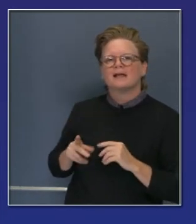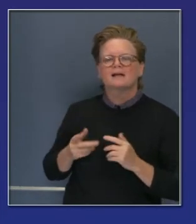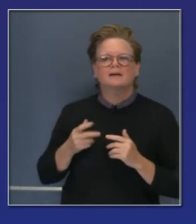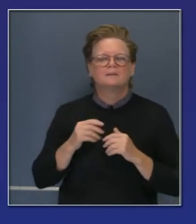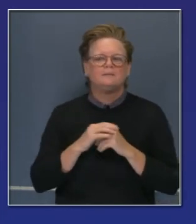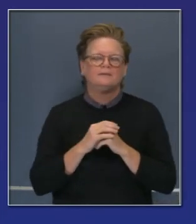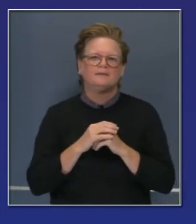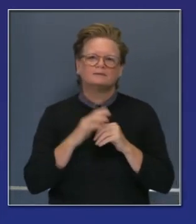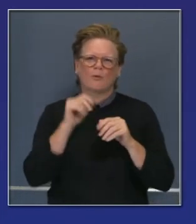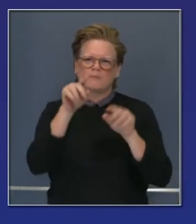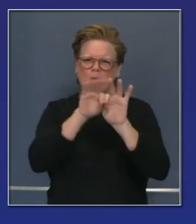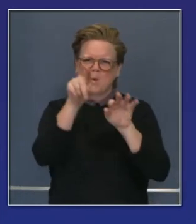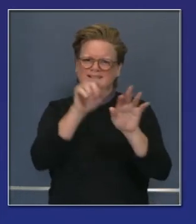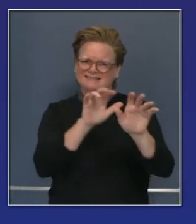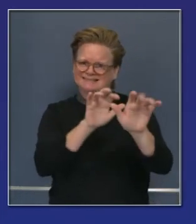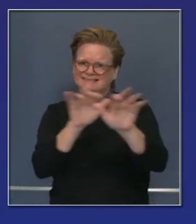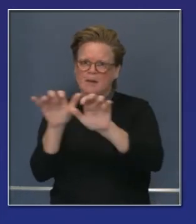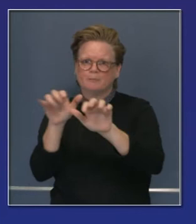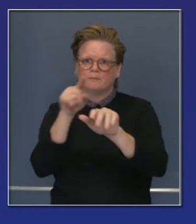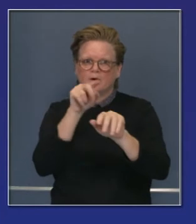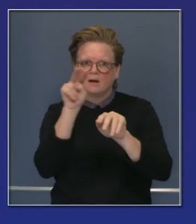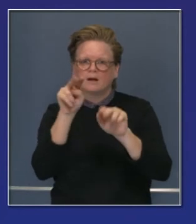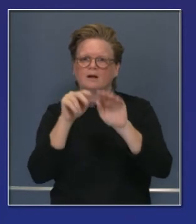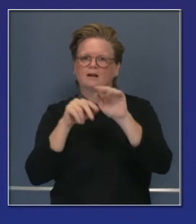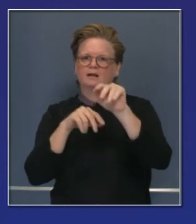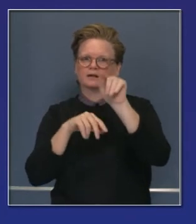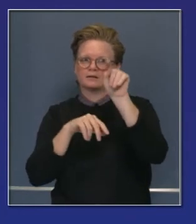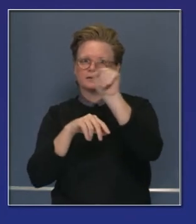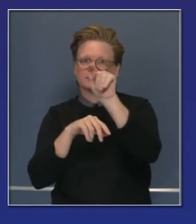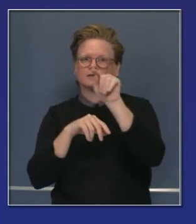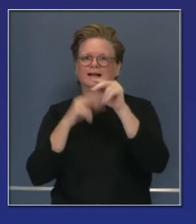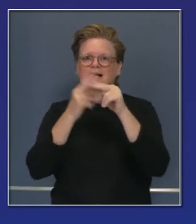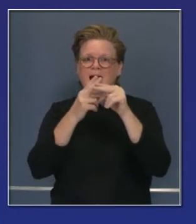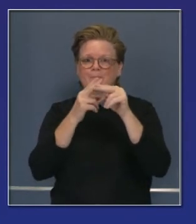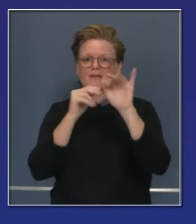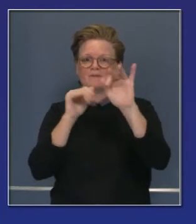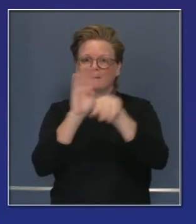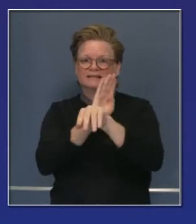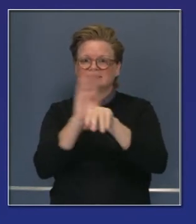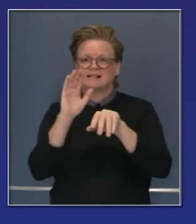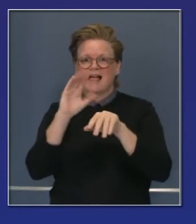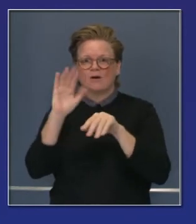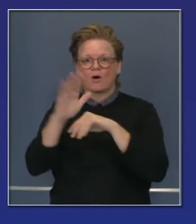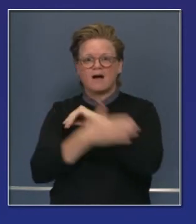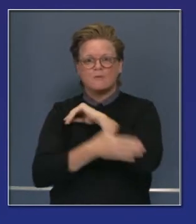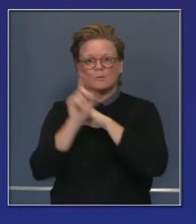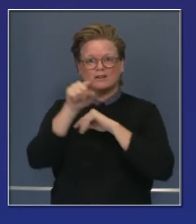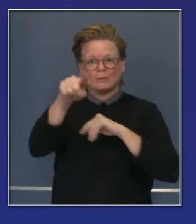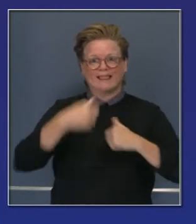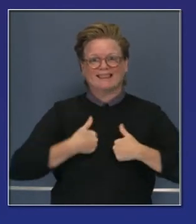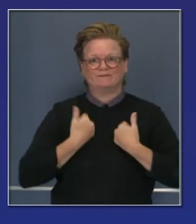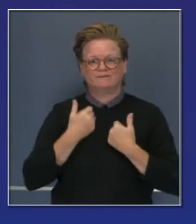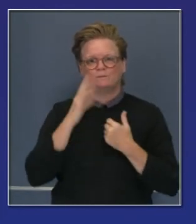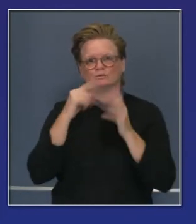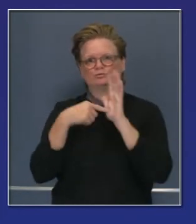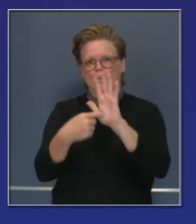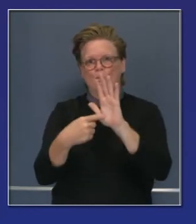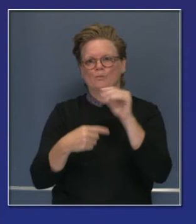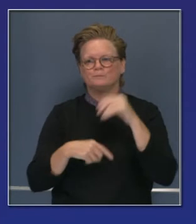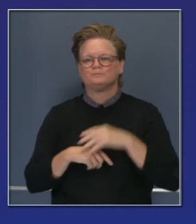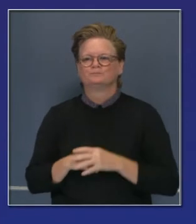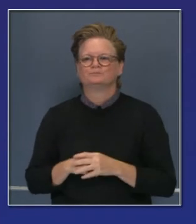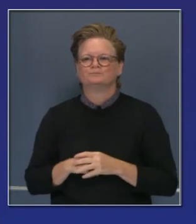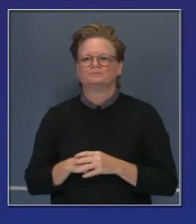pueden también modificar esas órdenes. En el espíritu de colaboración, queremos permitir decisiones a